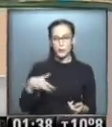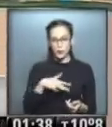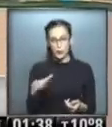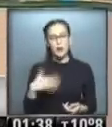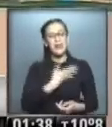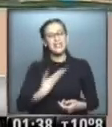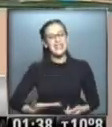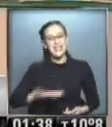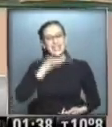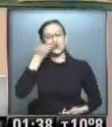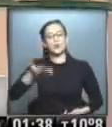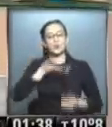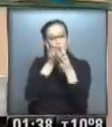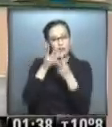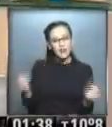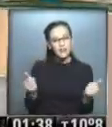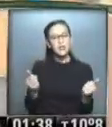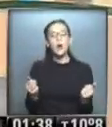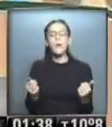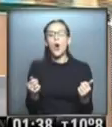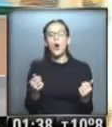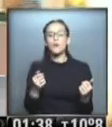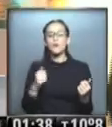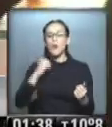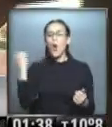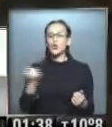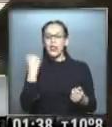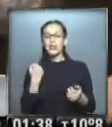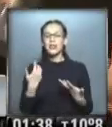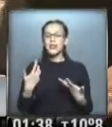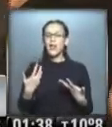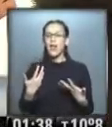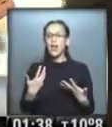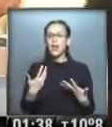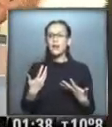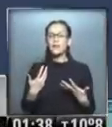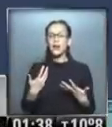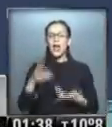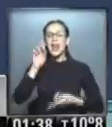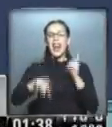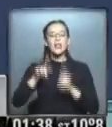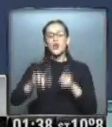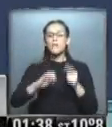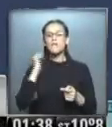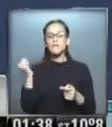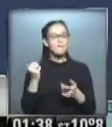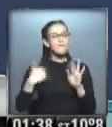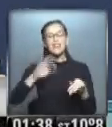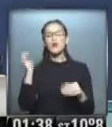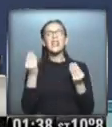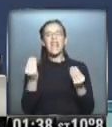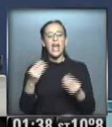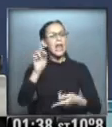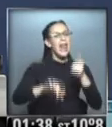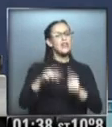finalizó su discurso con un enfático llamado a la integración de ambos países. La verdad que la muestra